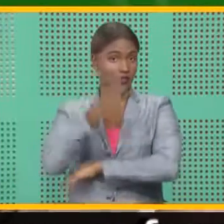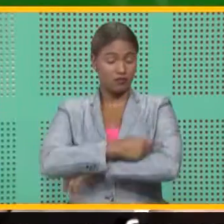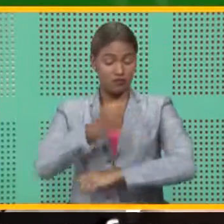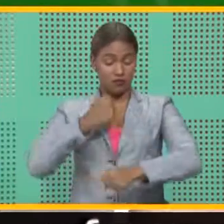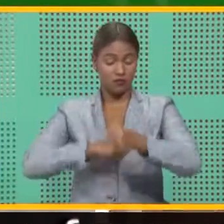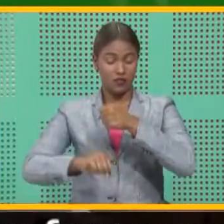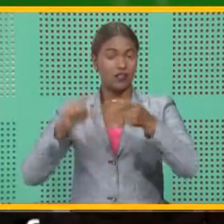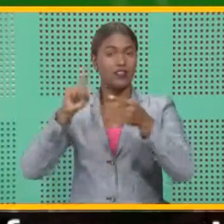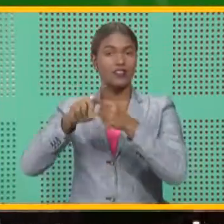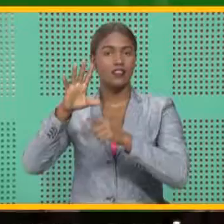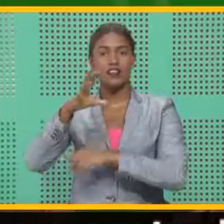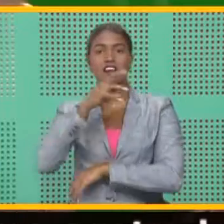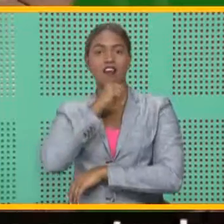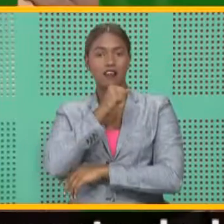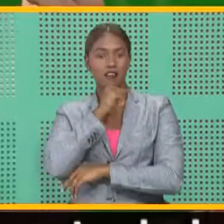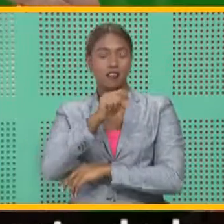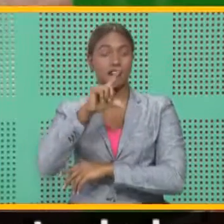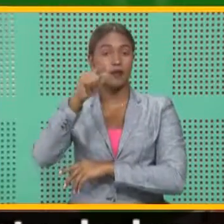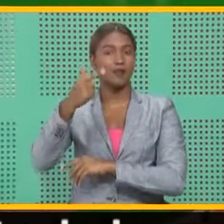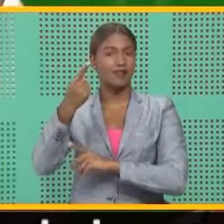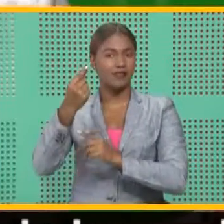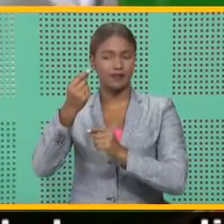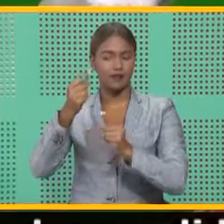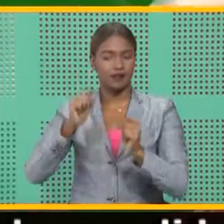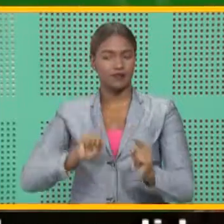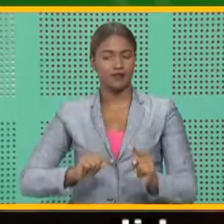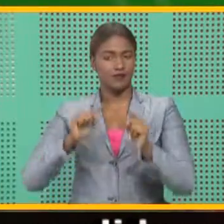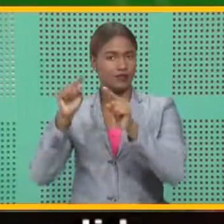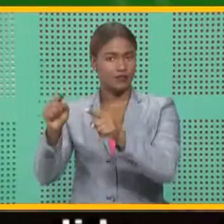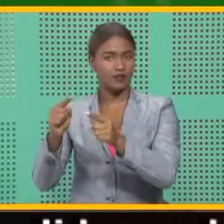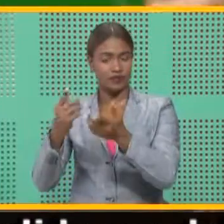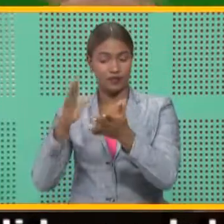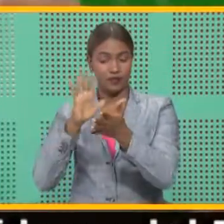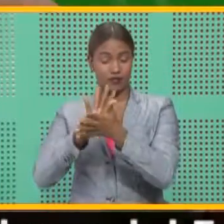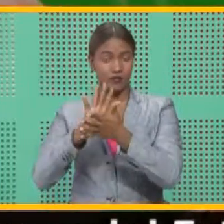nacido hasta los 5 años, que después pasa